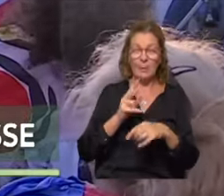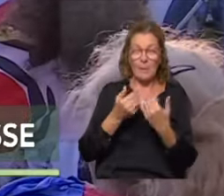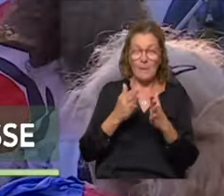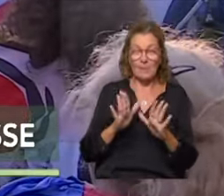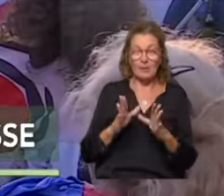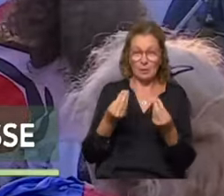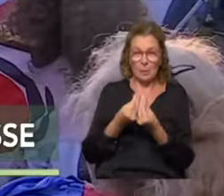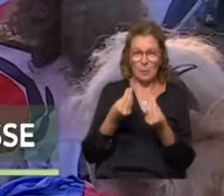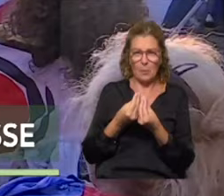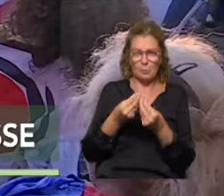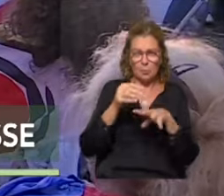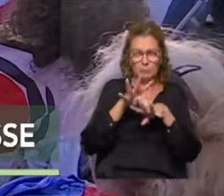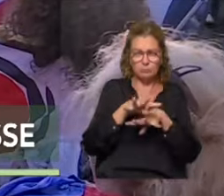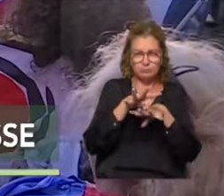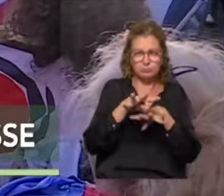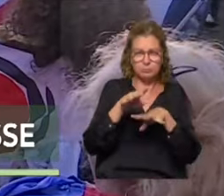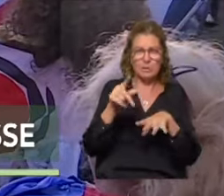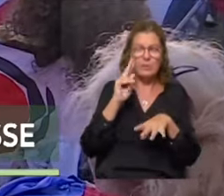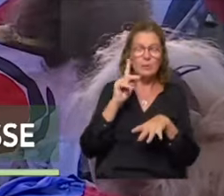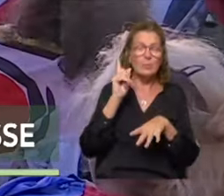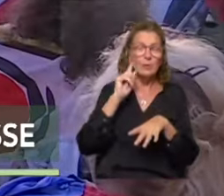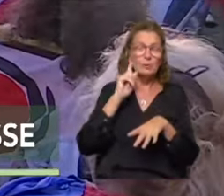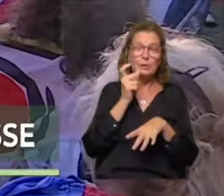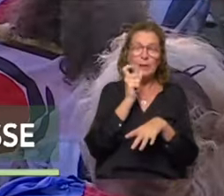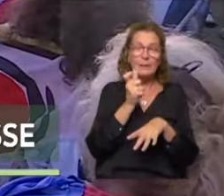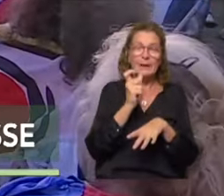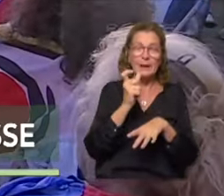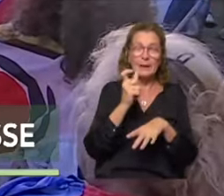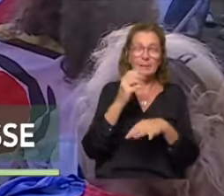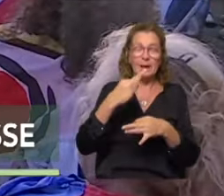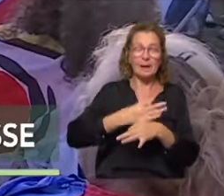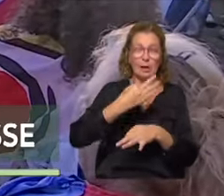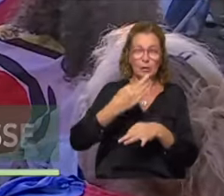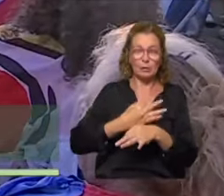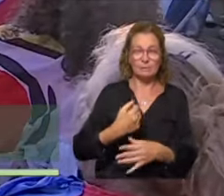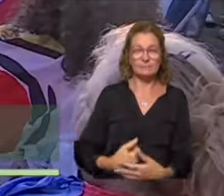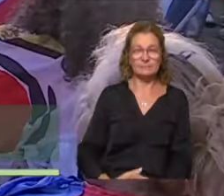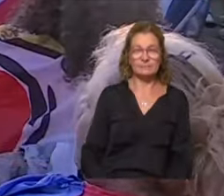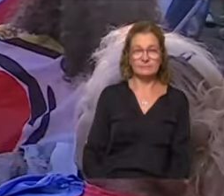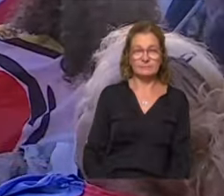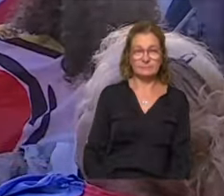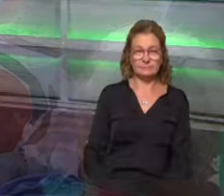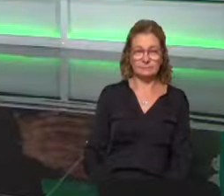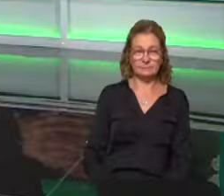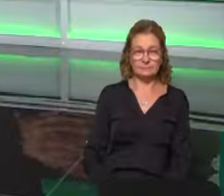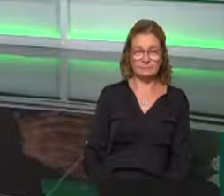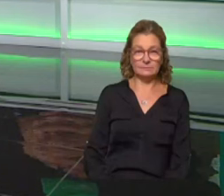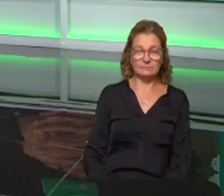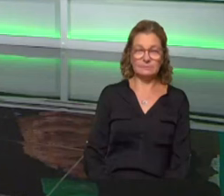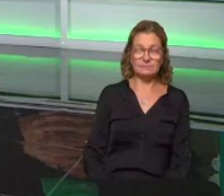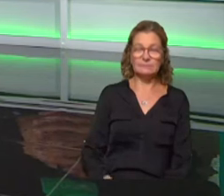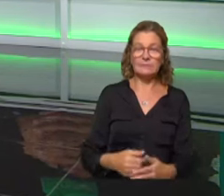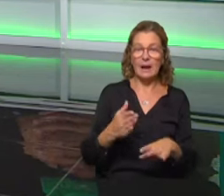con mucha gente aquí en esta zona y vamos a estar escuchando las palabras de la precandidata. Con otra de las cámaras, si podemos. De la